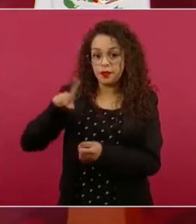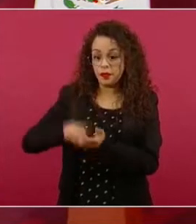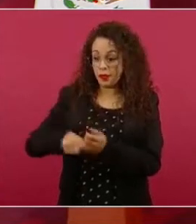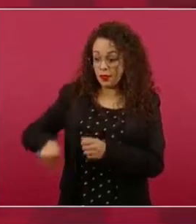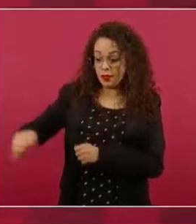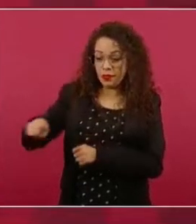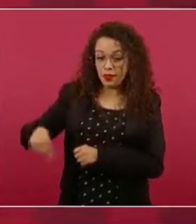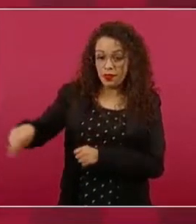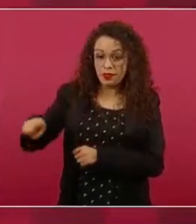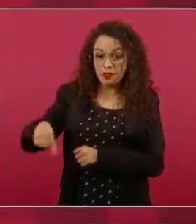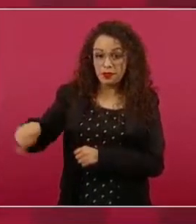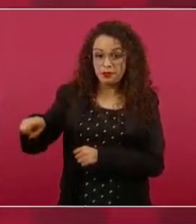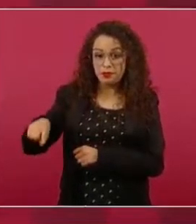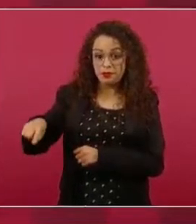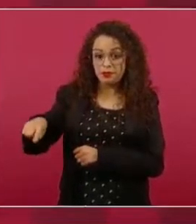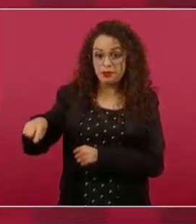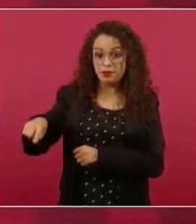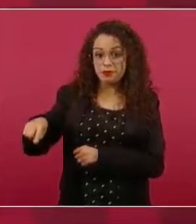al amparo del poder público.